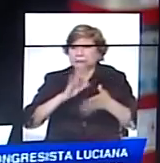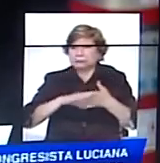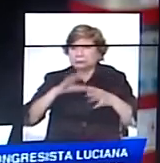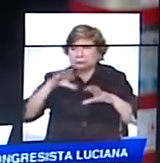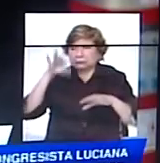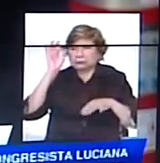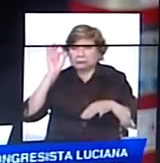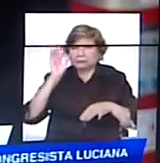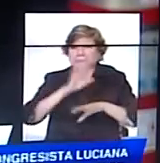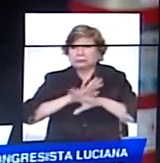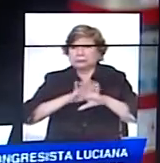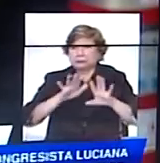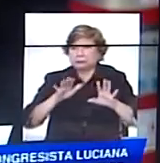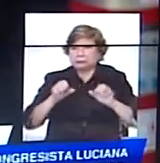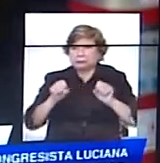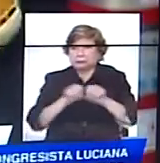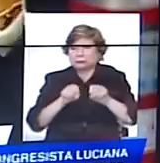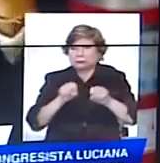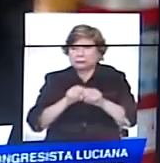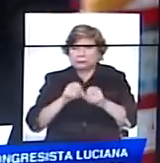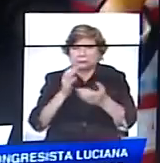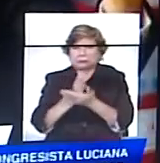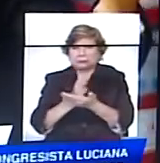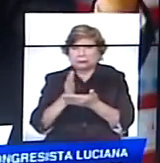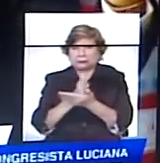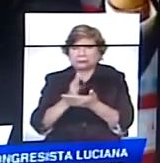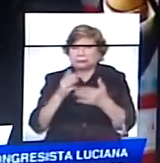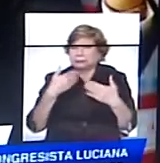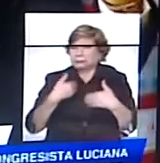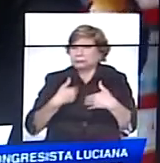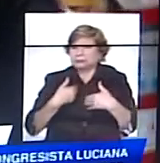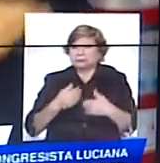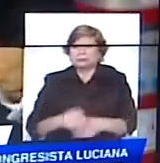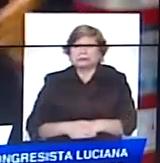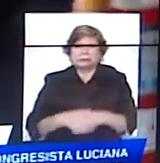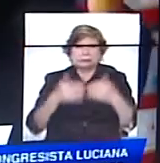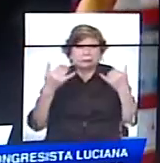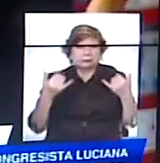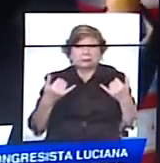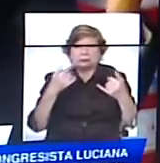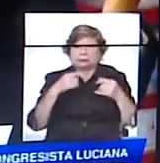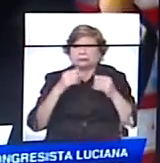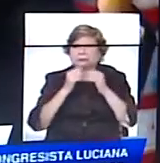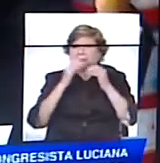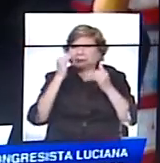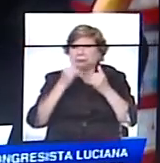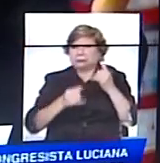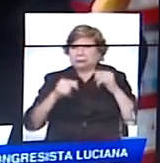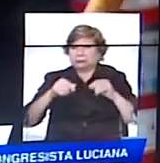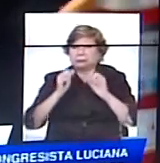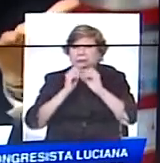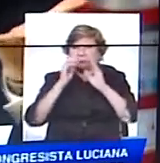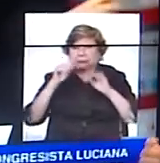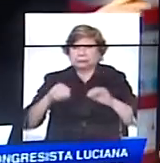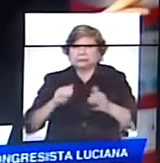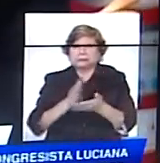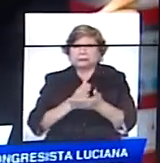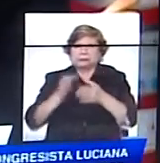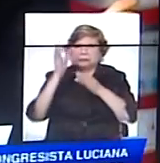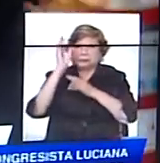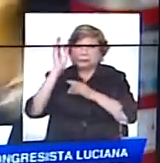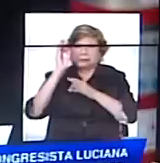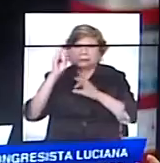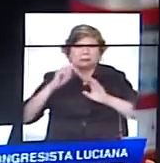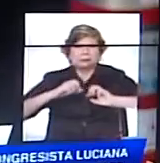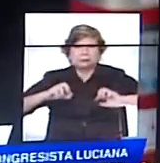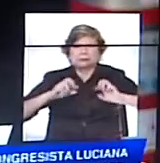ha admitido y le ha dado trámite, ¿no? Como administrador de una de las empresas de este señor Peña. ¿Los pagos a